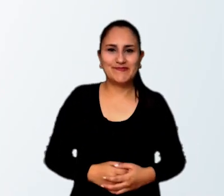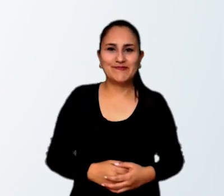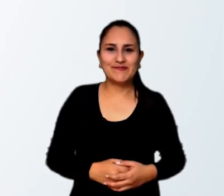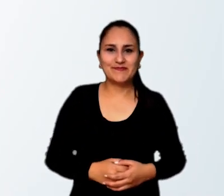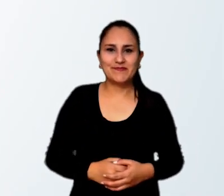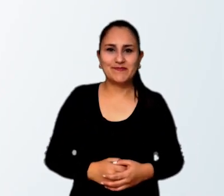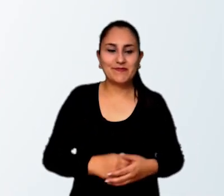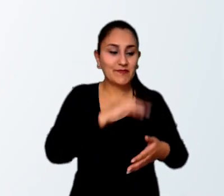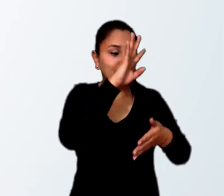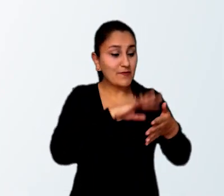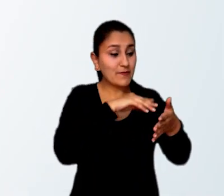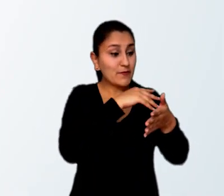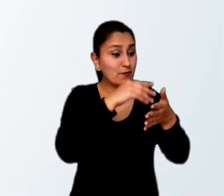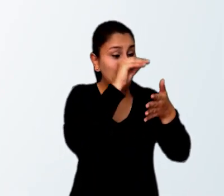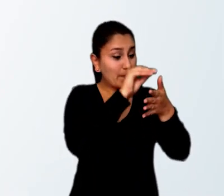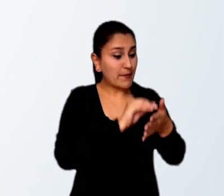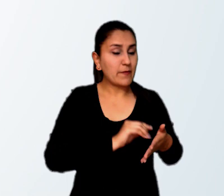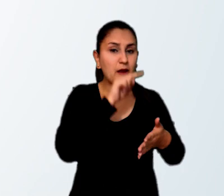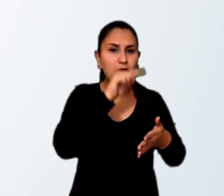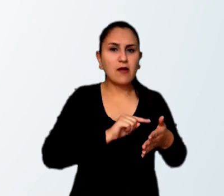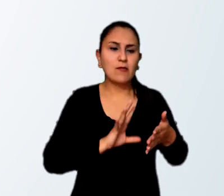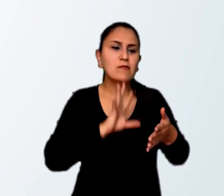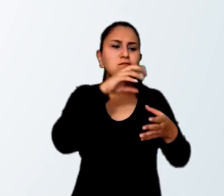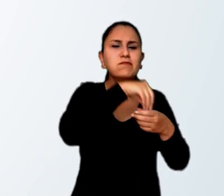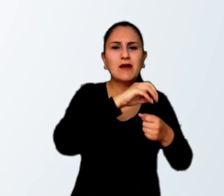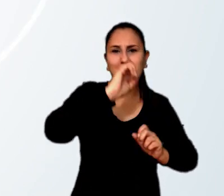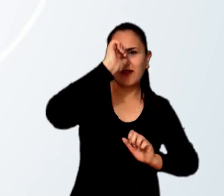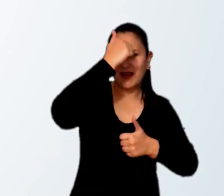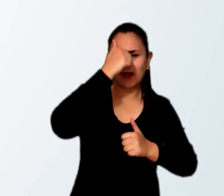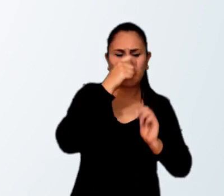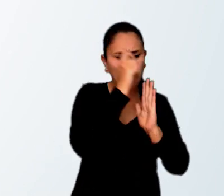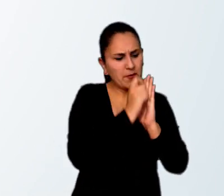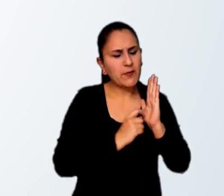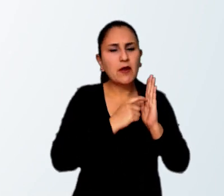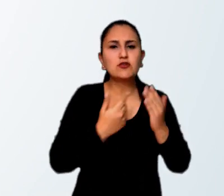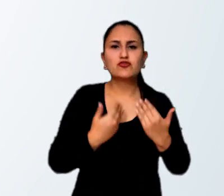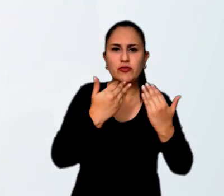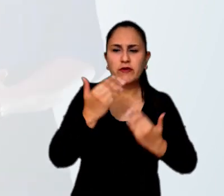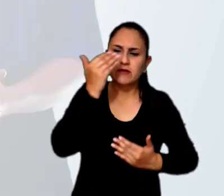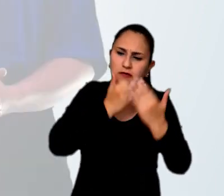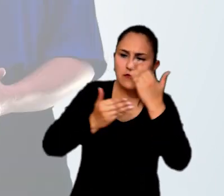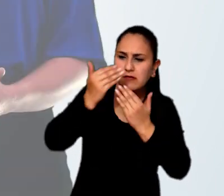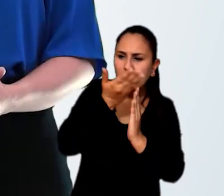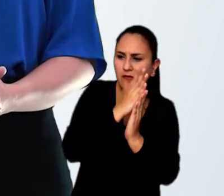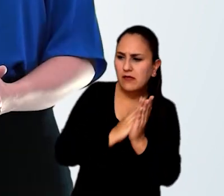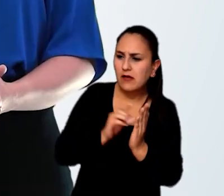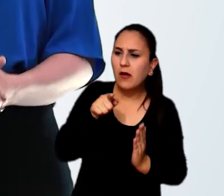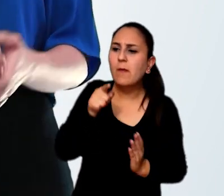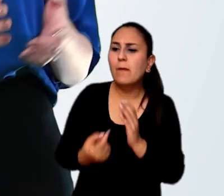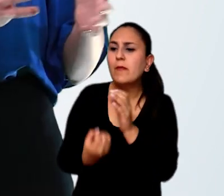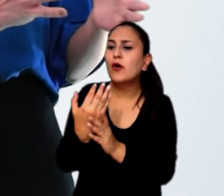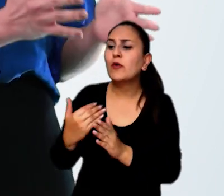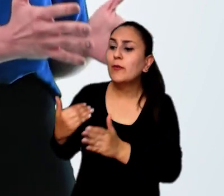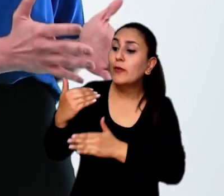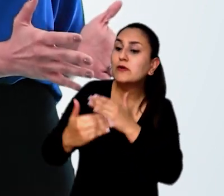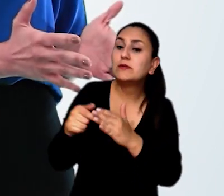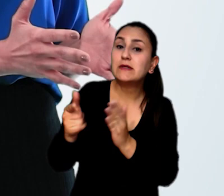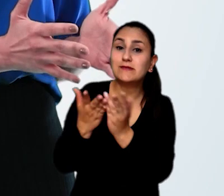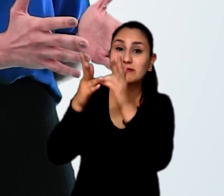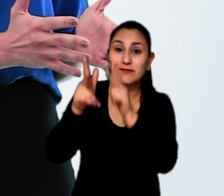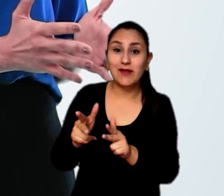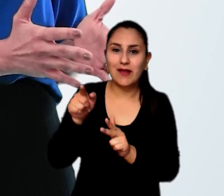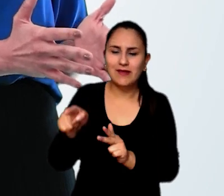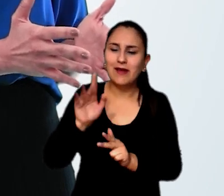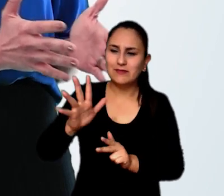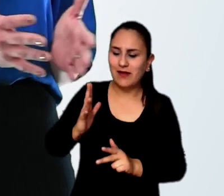una rúbrica es un conjunto de criterios que permiten valorar los productos o procesos de un estudiante a partir